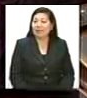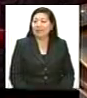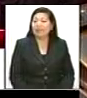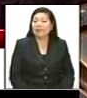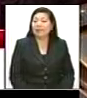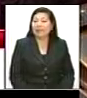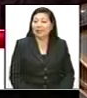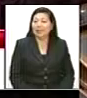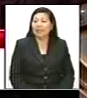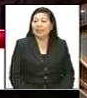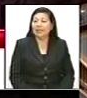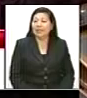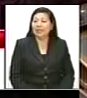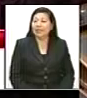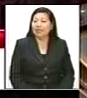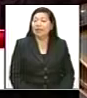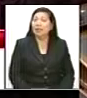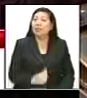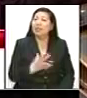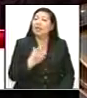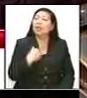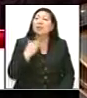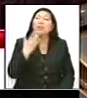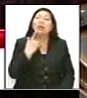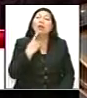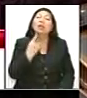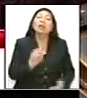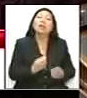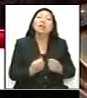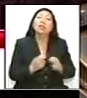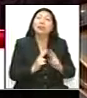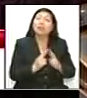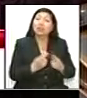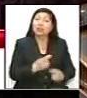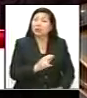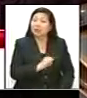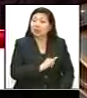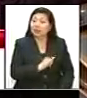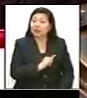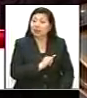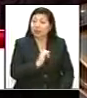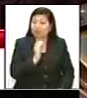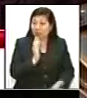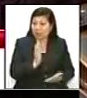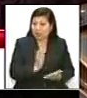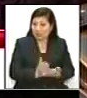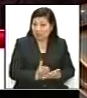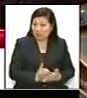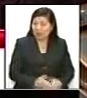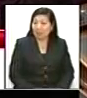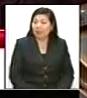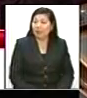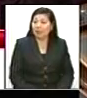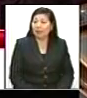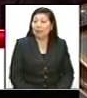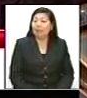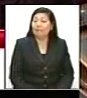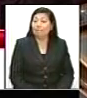Gracias, Presidenta. Disculpe, quisiera saber, ¿esa rebelión institucional es sancionable o no es sancionable? Nada más es